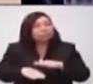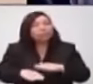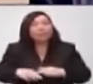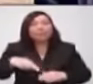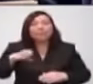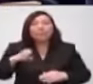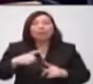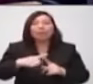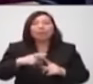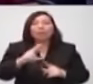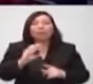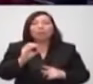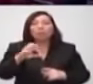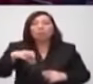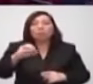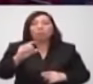lámina.